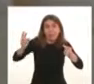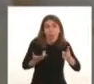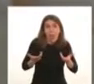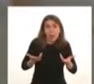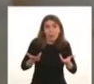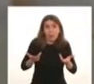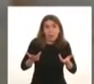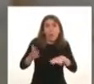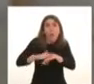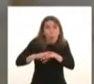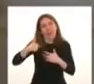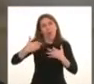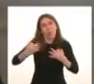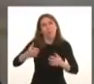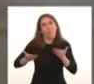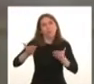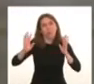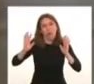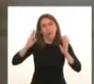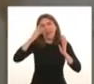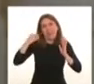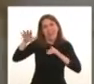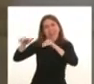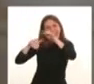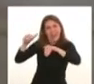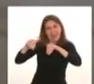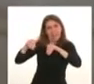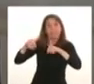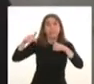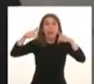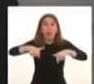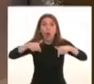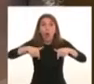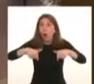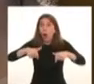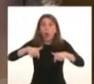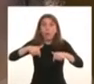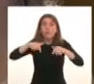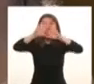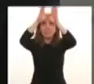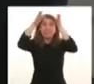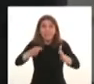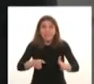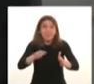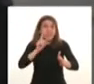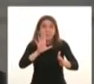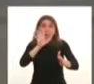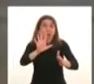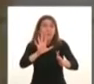por la política. Hoy estamos poniendo a Néstor en el lugar que merece.